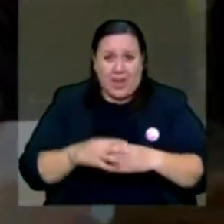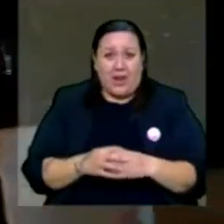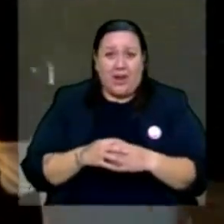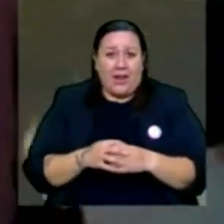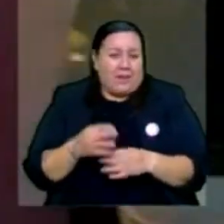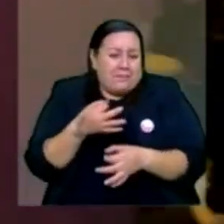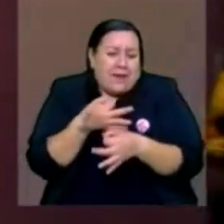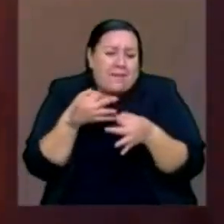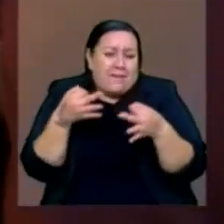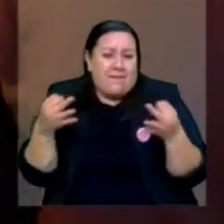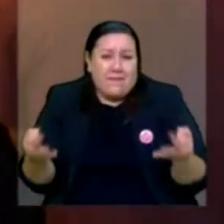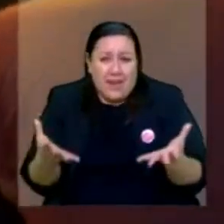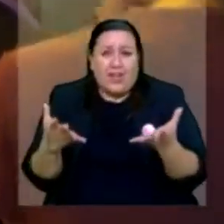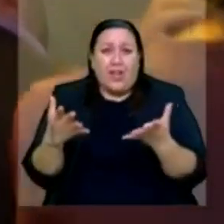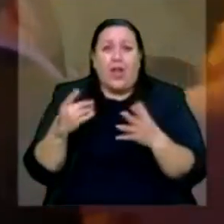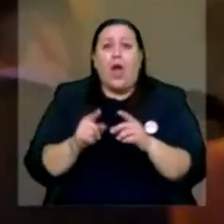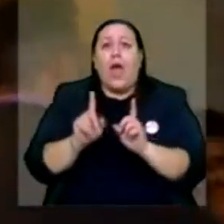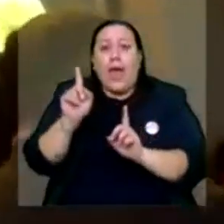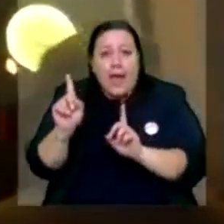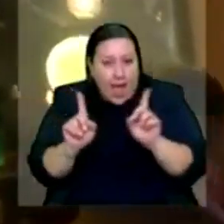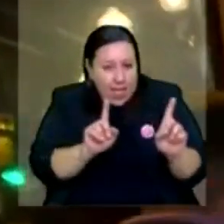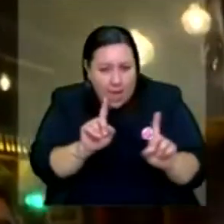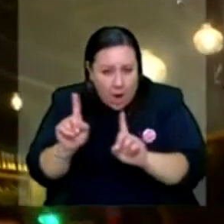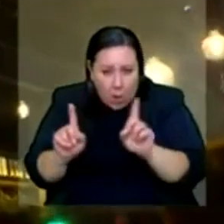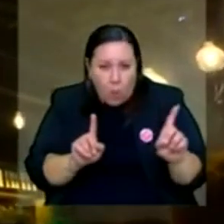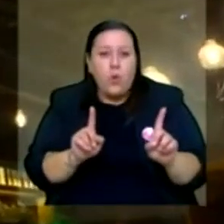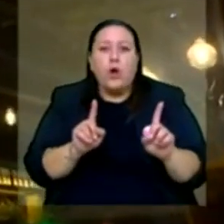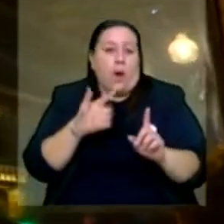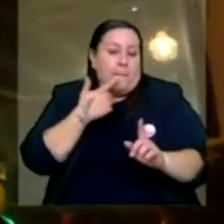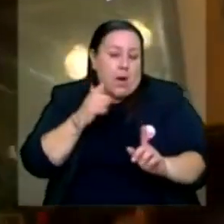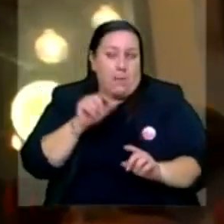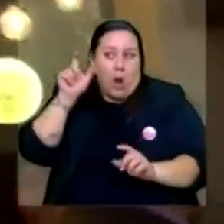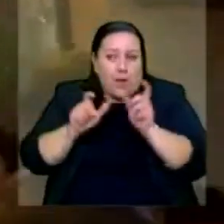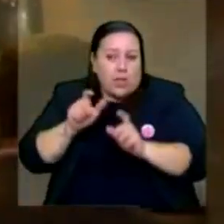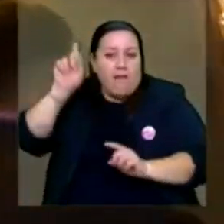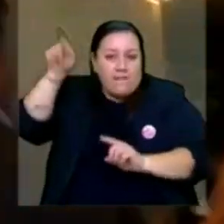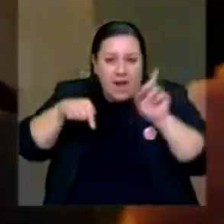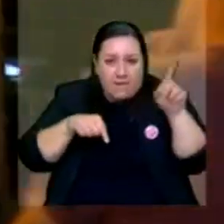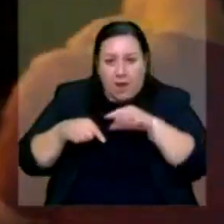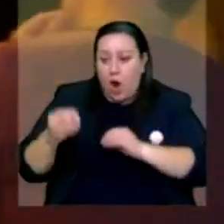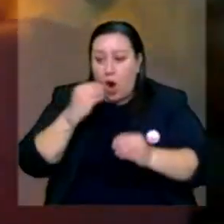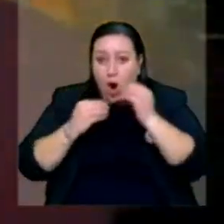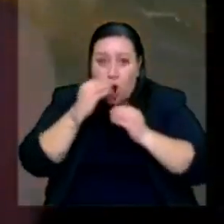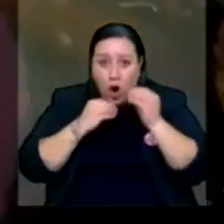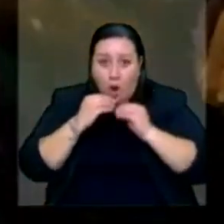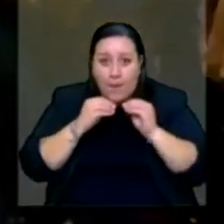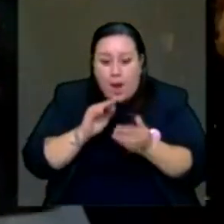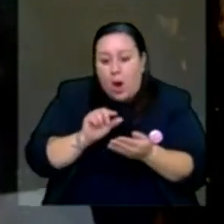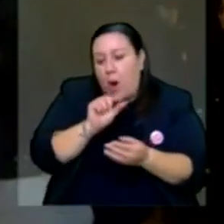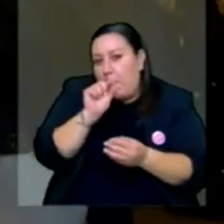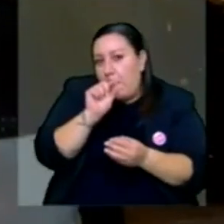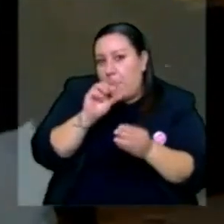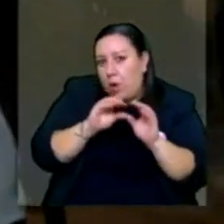sea, por cada pinta que la gente consuma, que se pida, va a haber un porcentaje donado para Teletón.